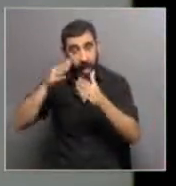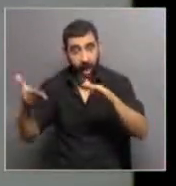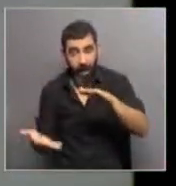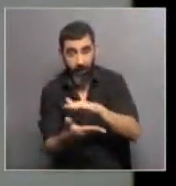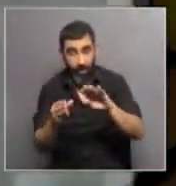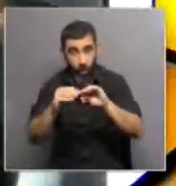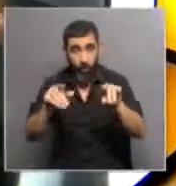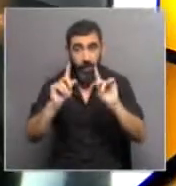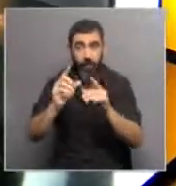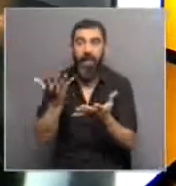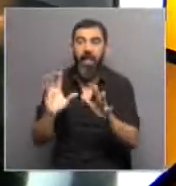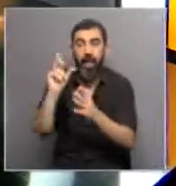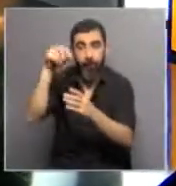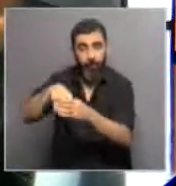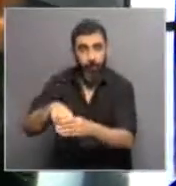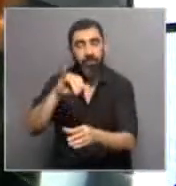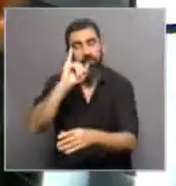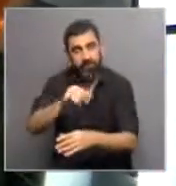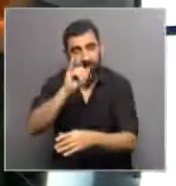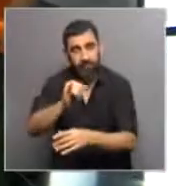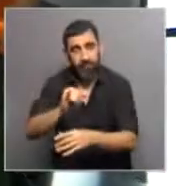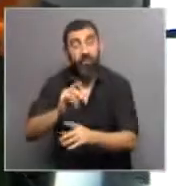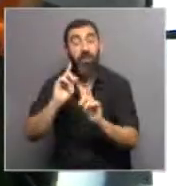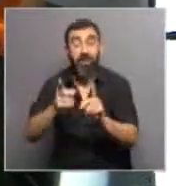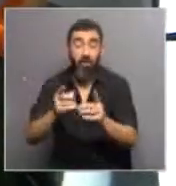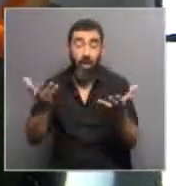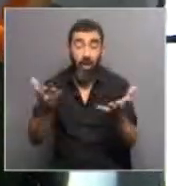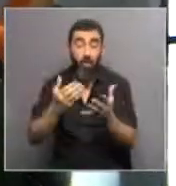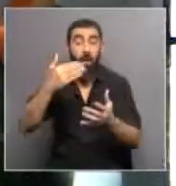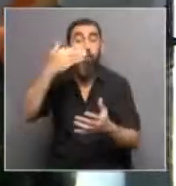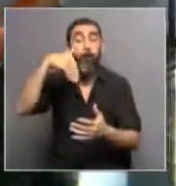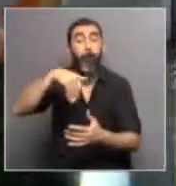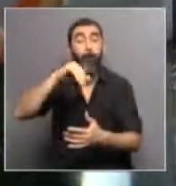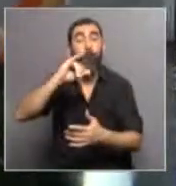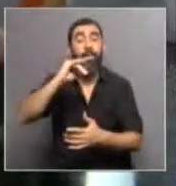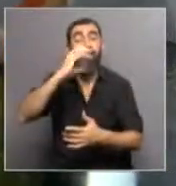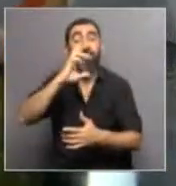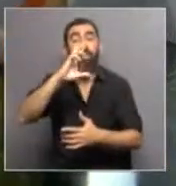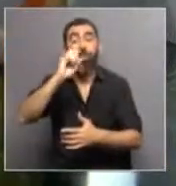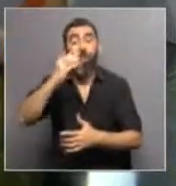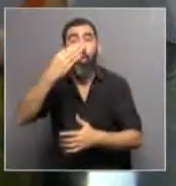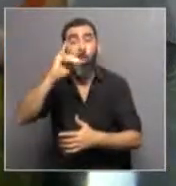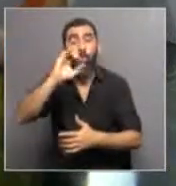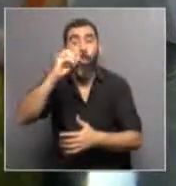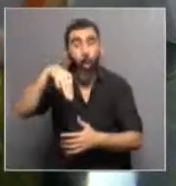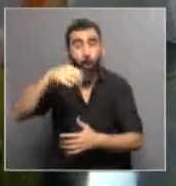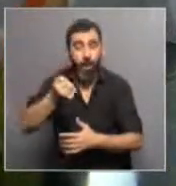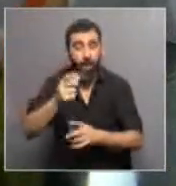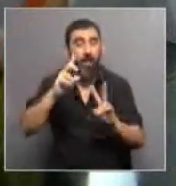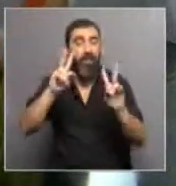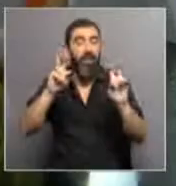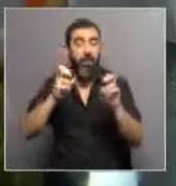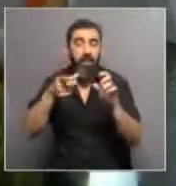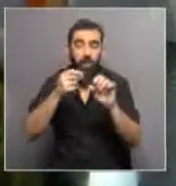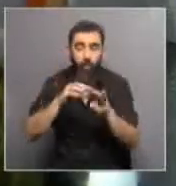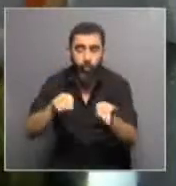lo que le implantamos. Correcto. Sí. Ahora hay todo un tema de la microbioma, hay toda una conciencia del potencial del suelo. Generalmente